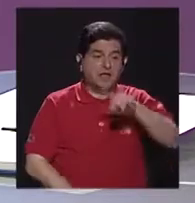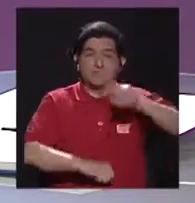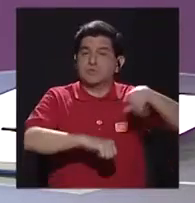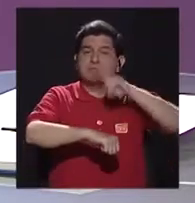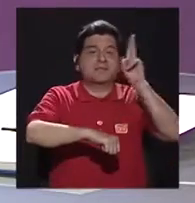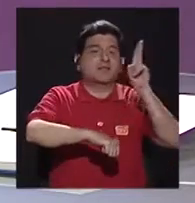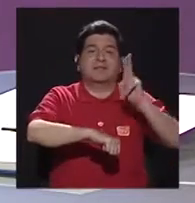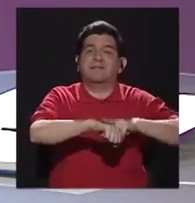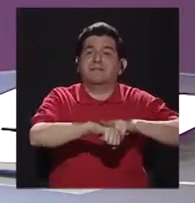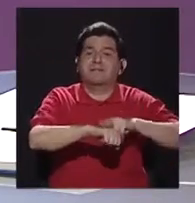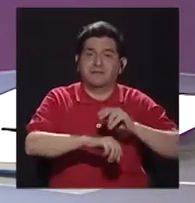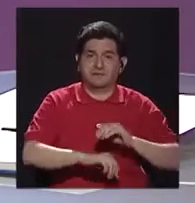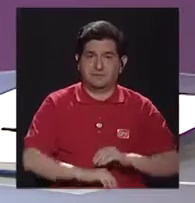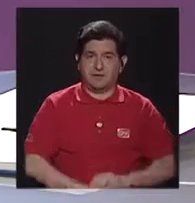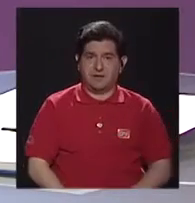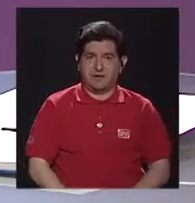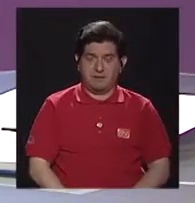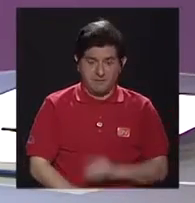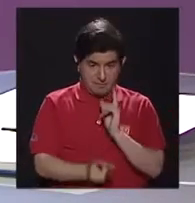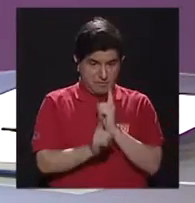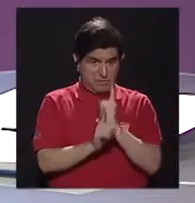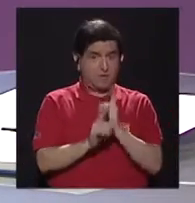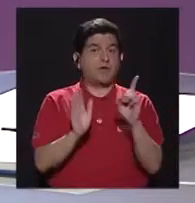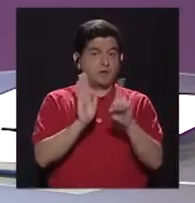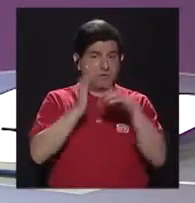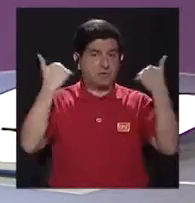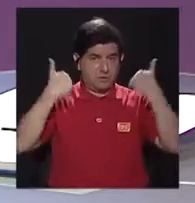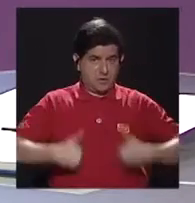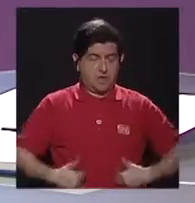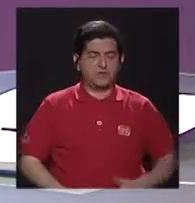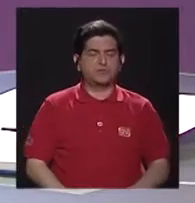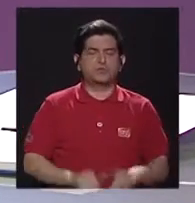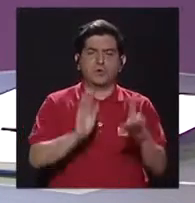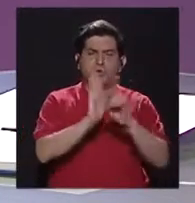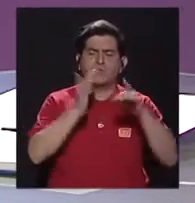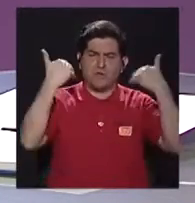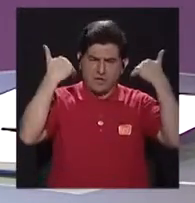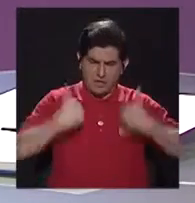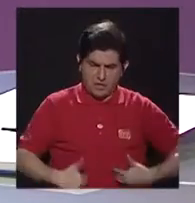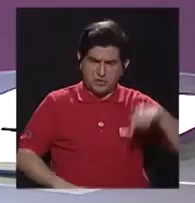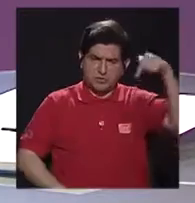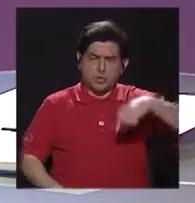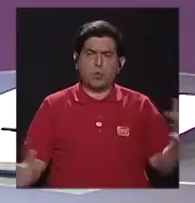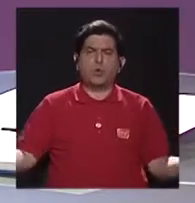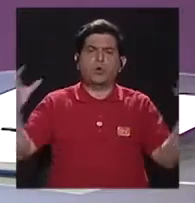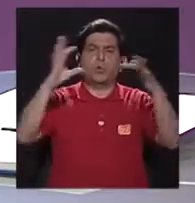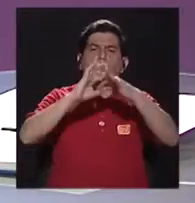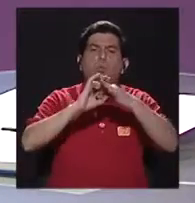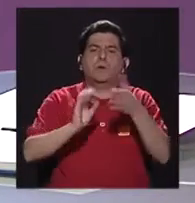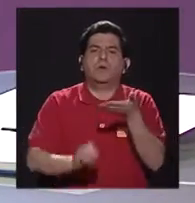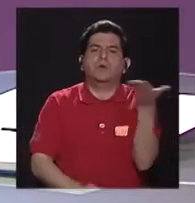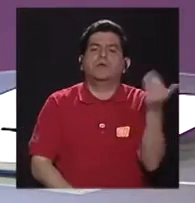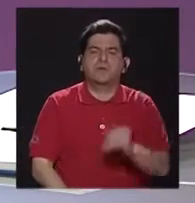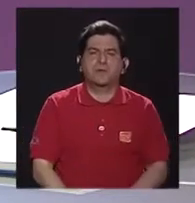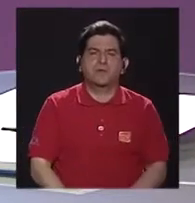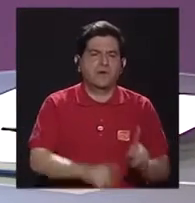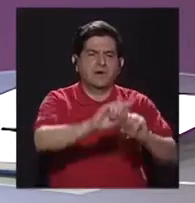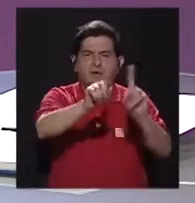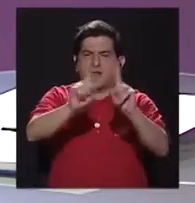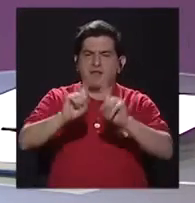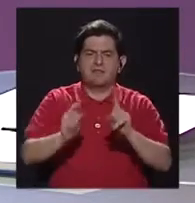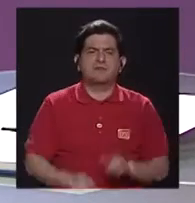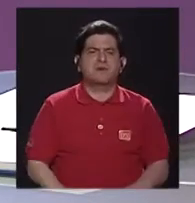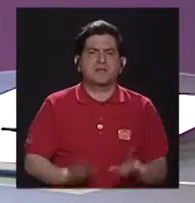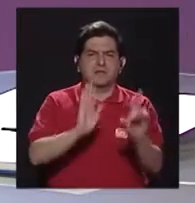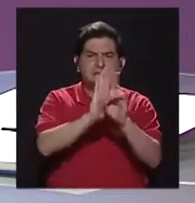natural y es efectivamente un derecho humano. Este derecho humano hoy en día está también conectado con un conjunto de